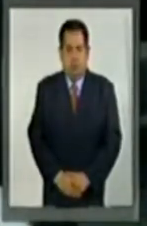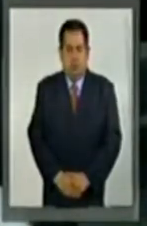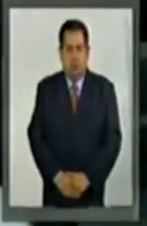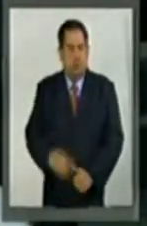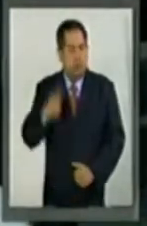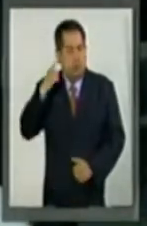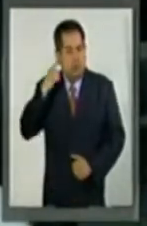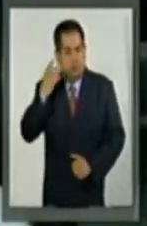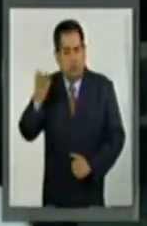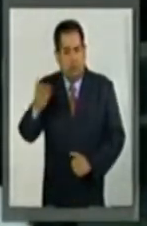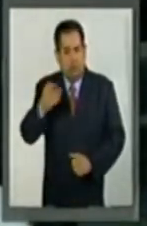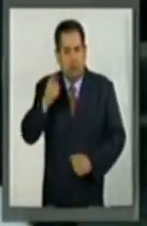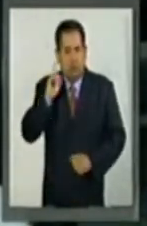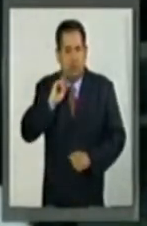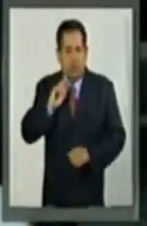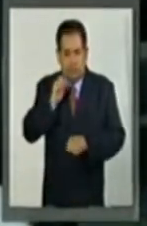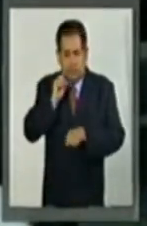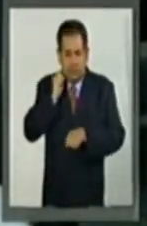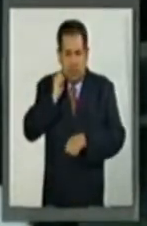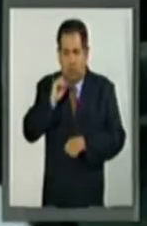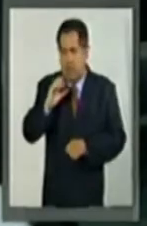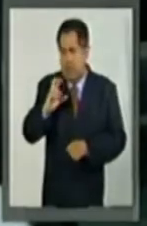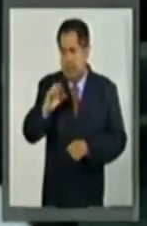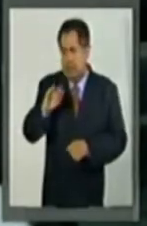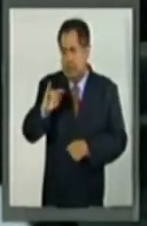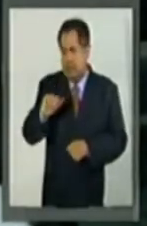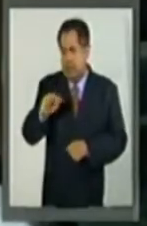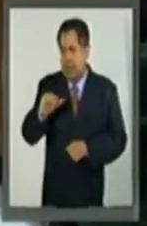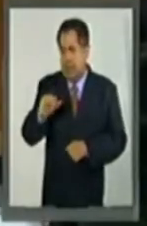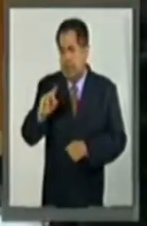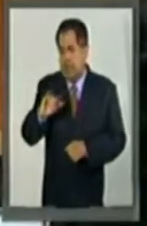sonido en el escaño de la senadora Cristina Díaz, por favor.